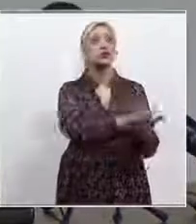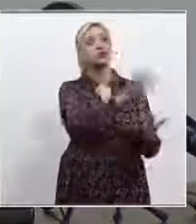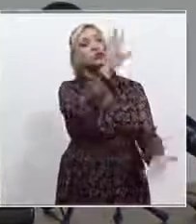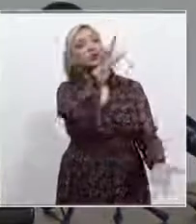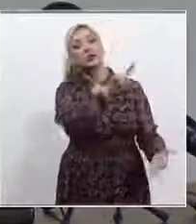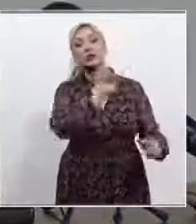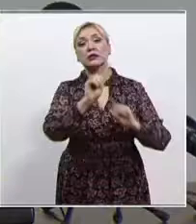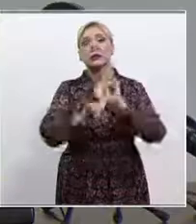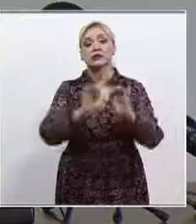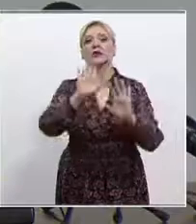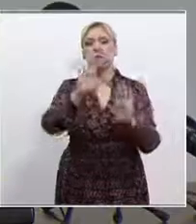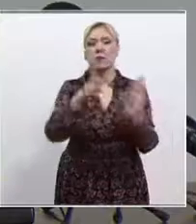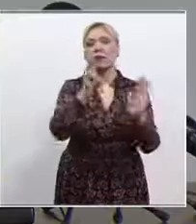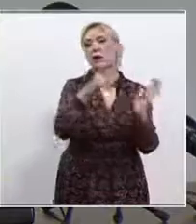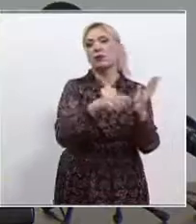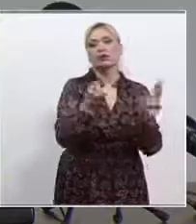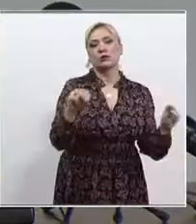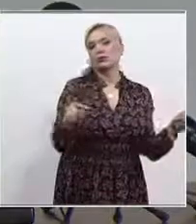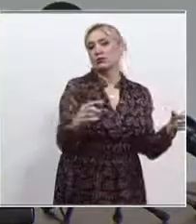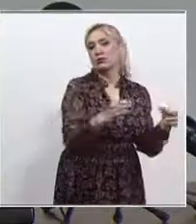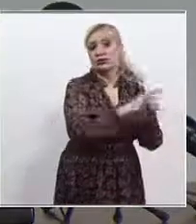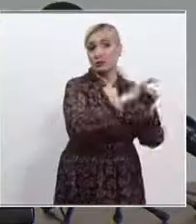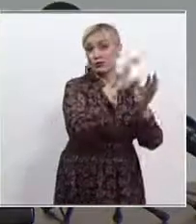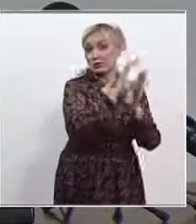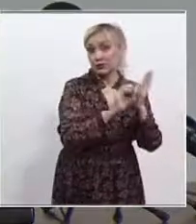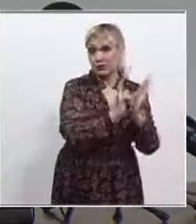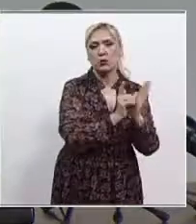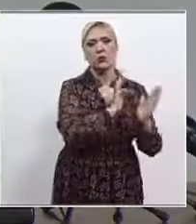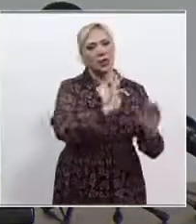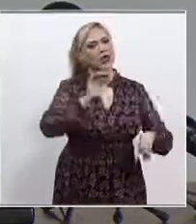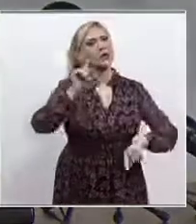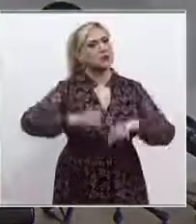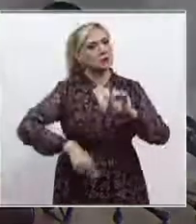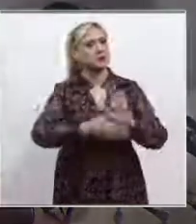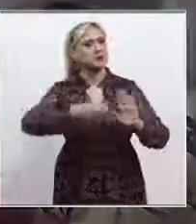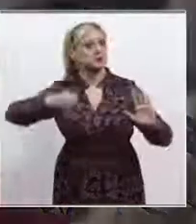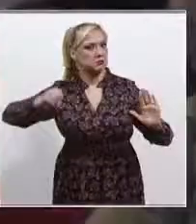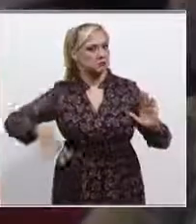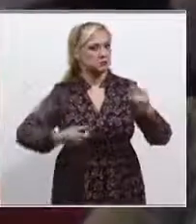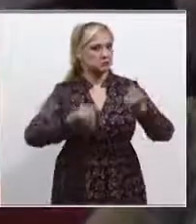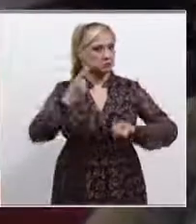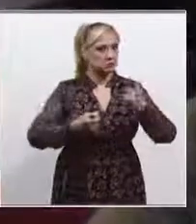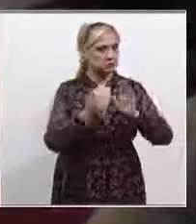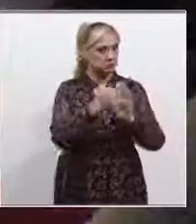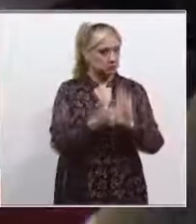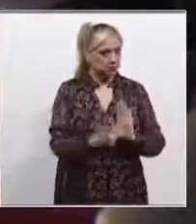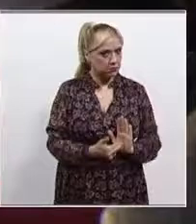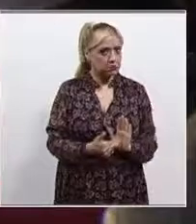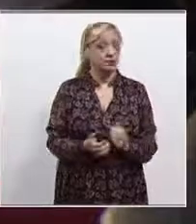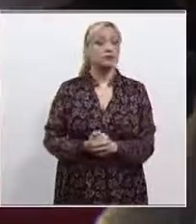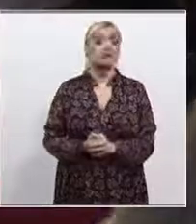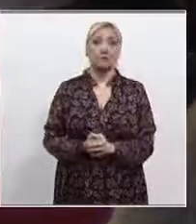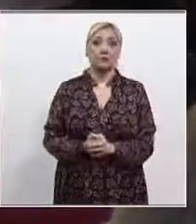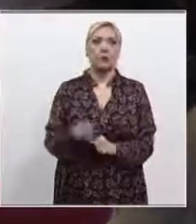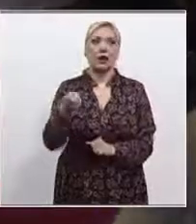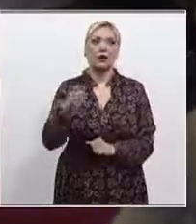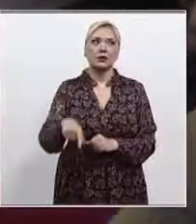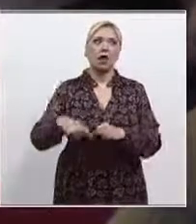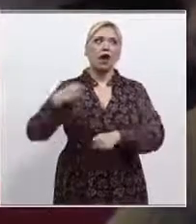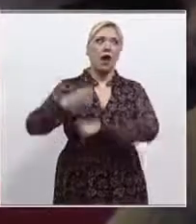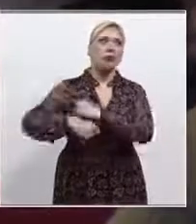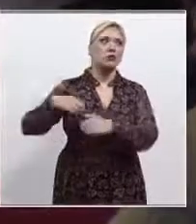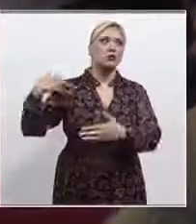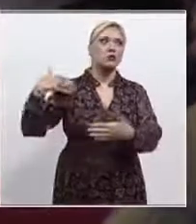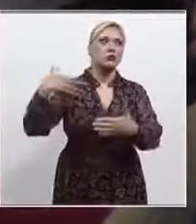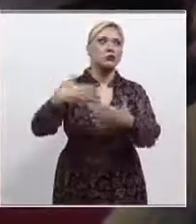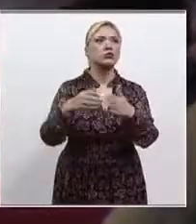largo de estos casi 30 años, dijo, los diversos gobiernos en turno han perdido casos trascendentes en la Corte, lo que refleja su independencia